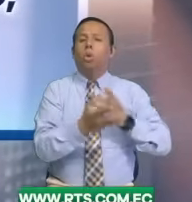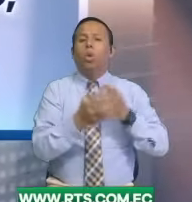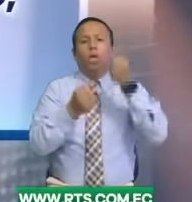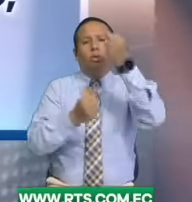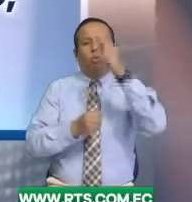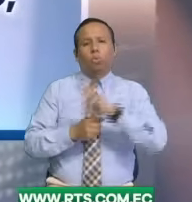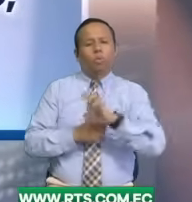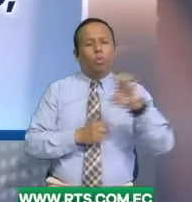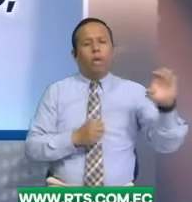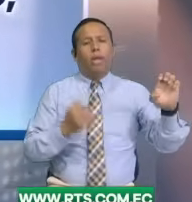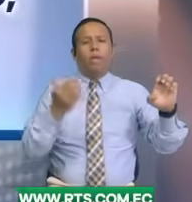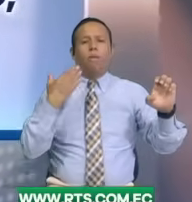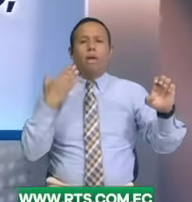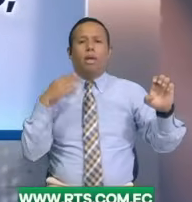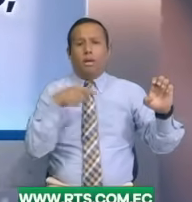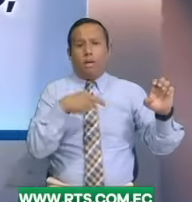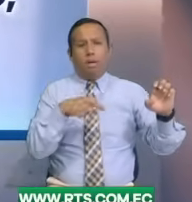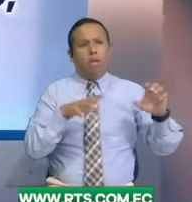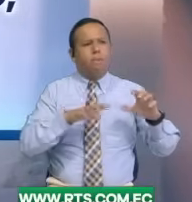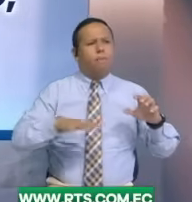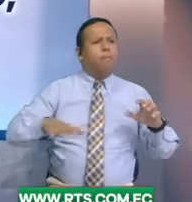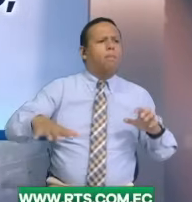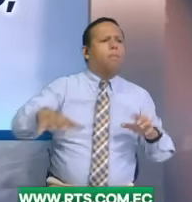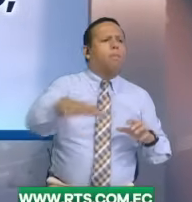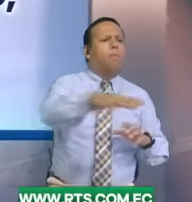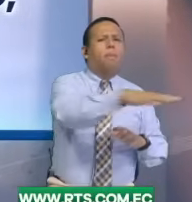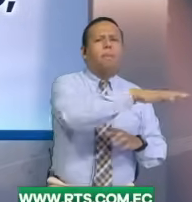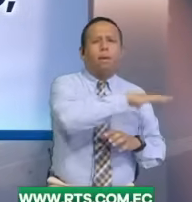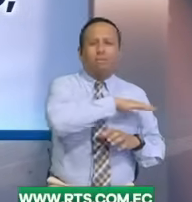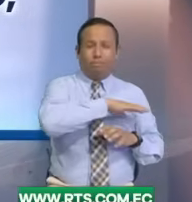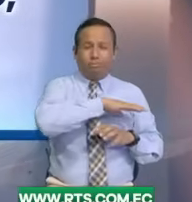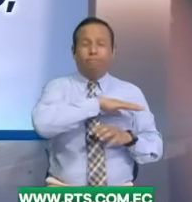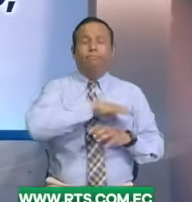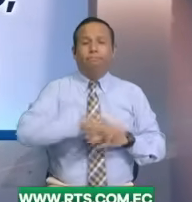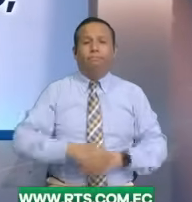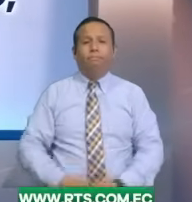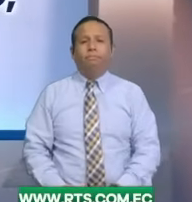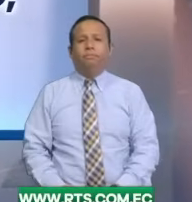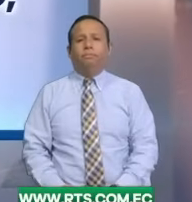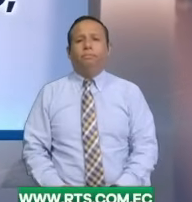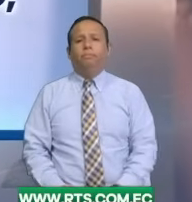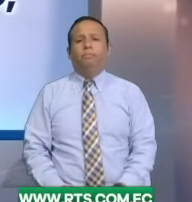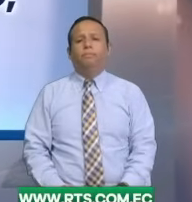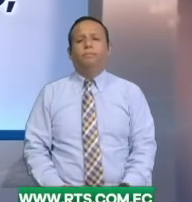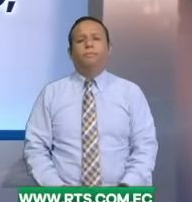de la ciudad, es decir, en todas las habas, informó Maite Morán.